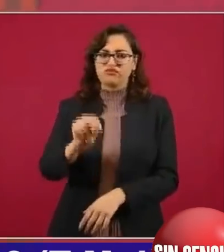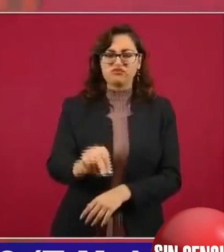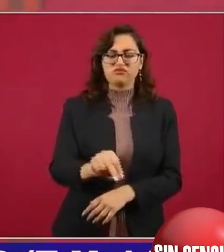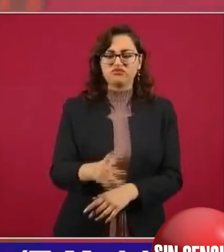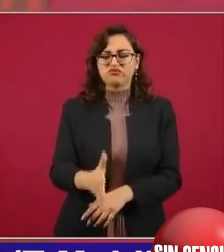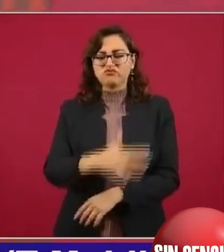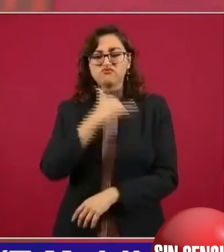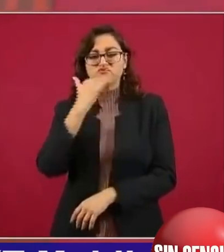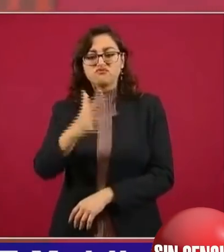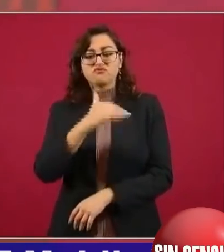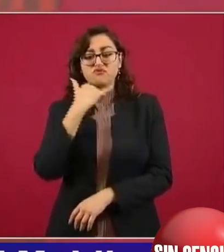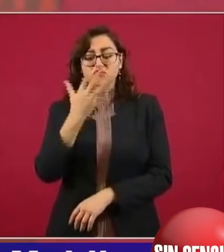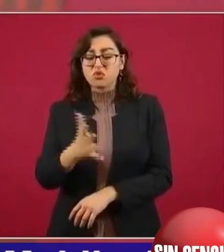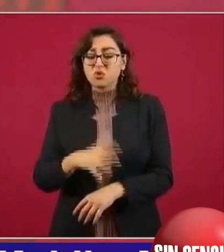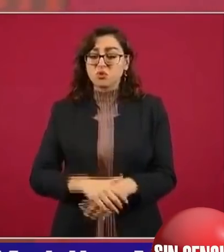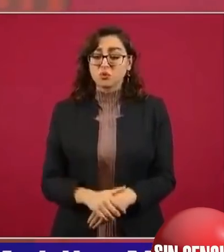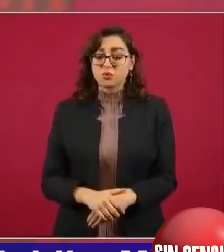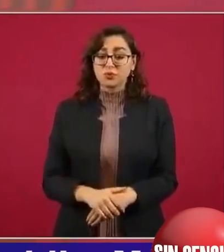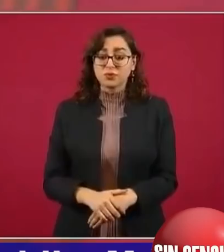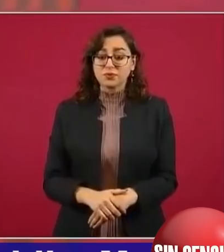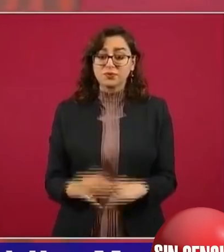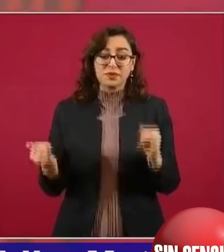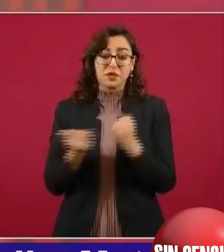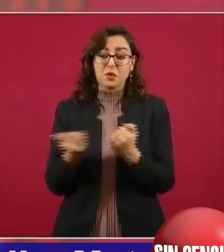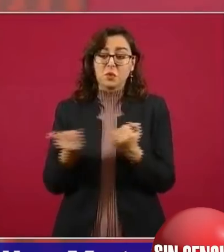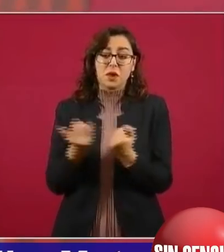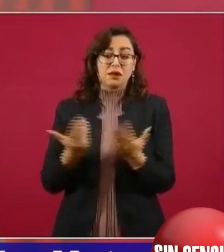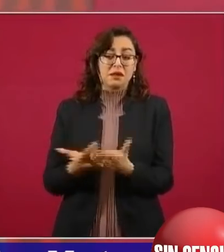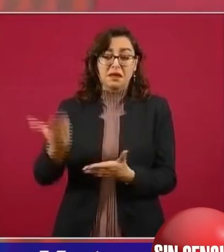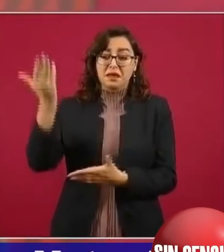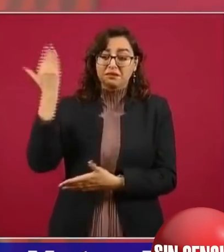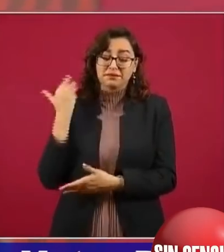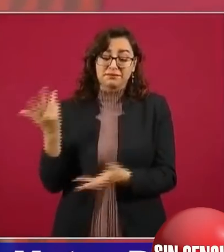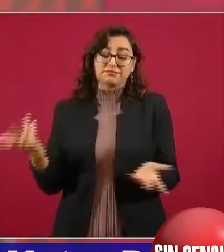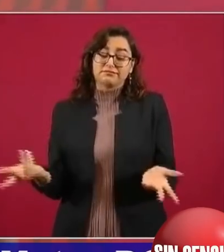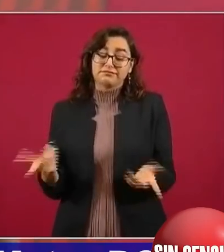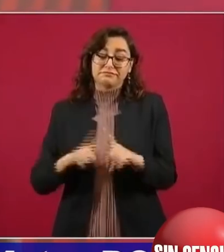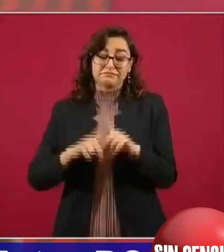que llevó al país a una grave crisis